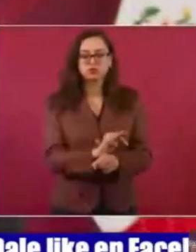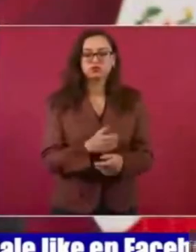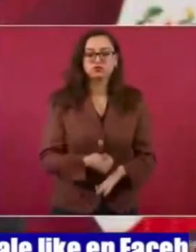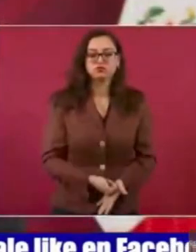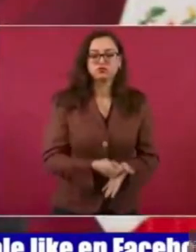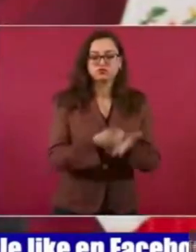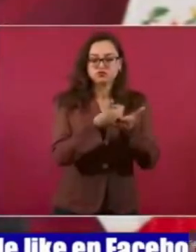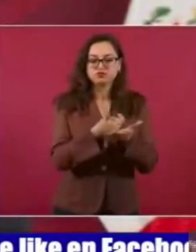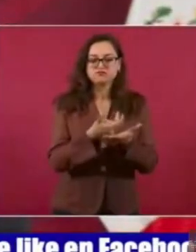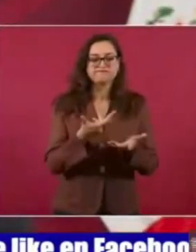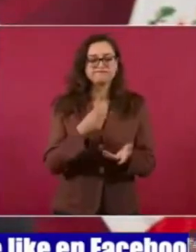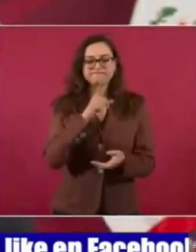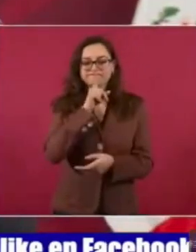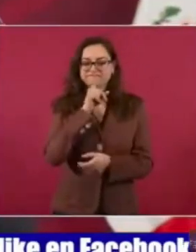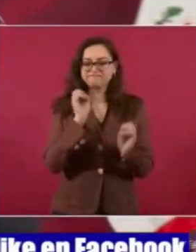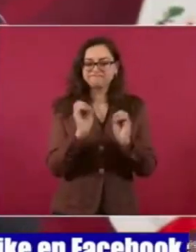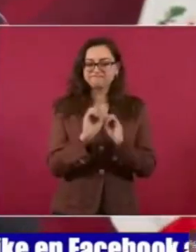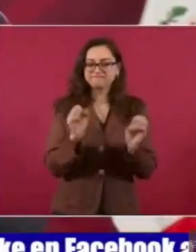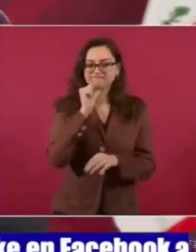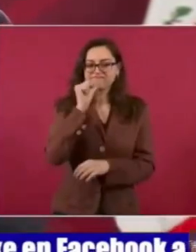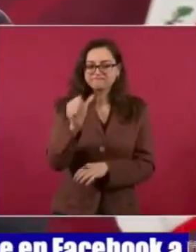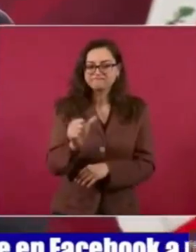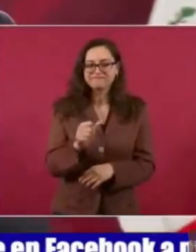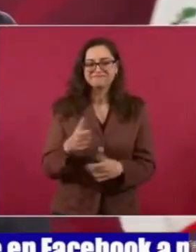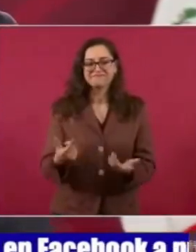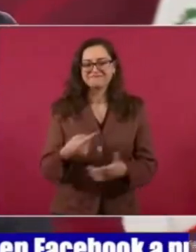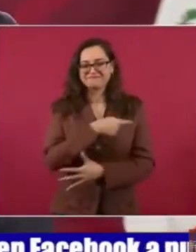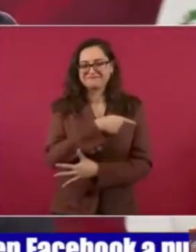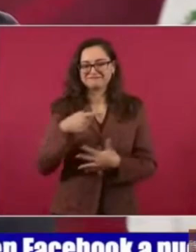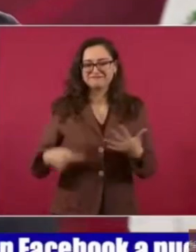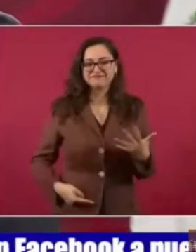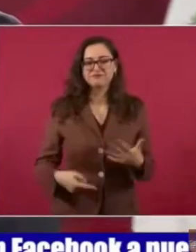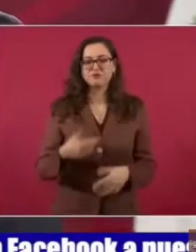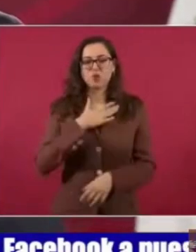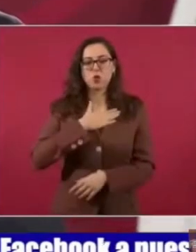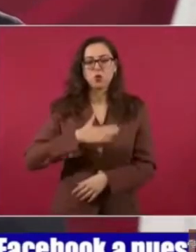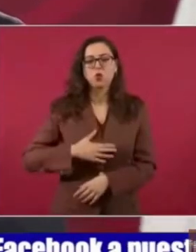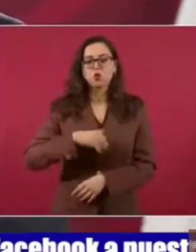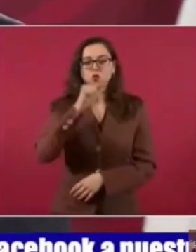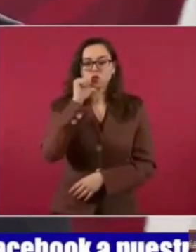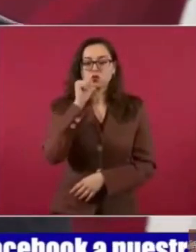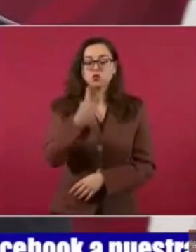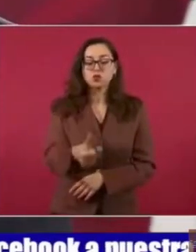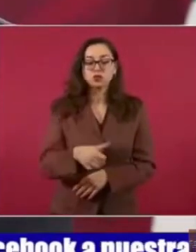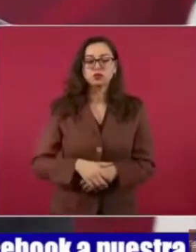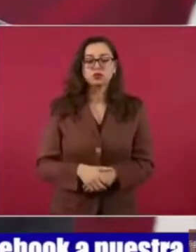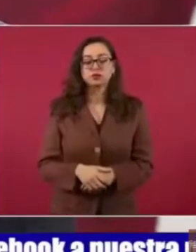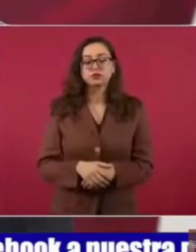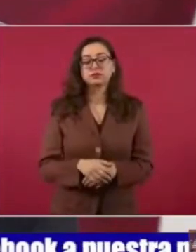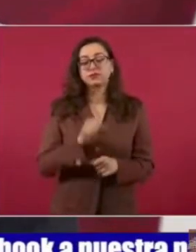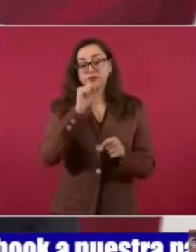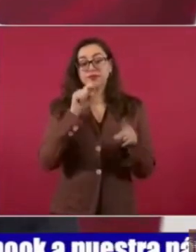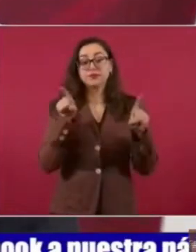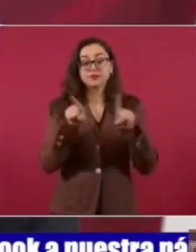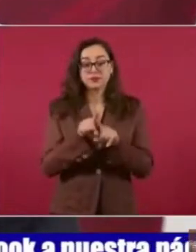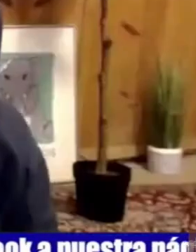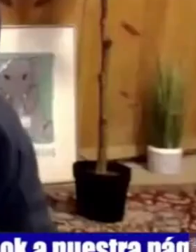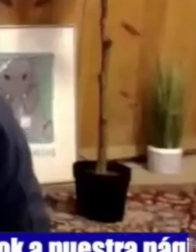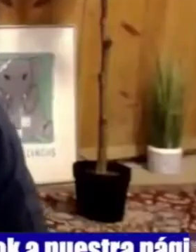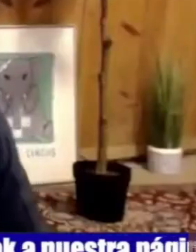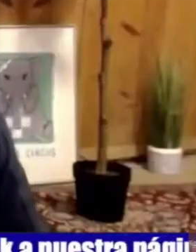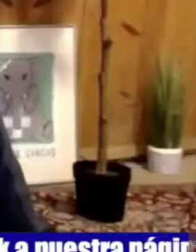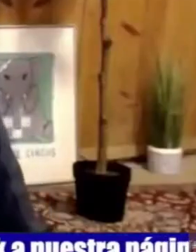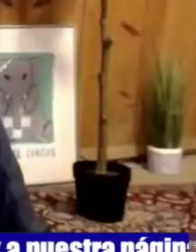señor Montesinos de Reporte Índigo, este calderonista lo que quiere es que salgan de la cárcel los factureros,